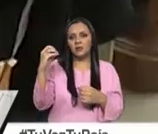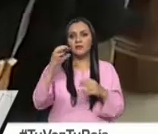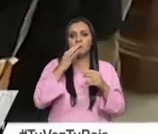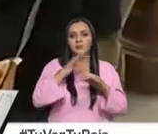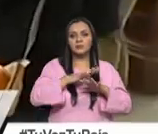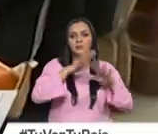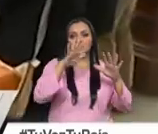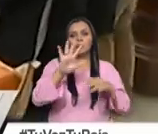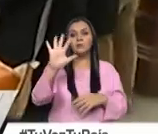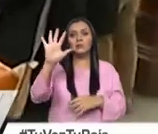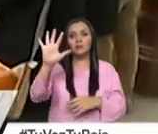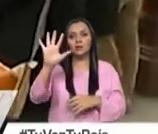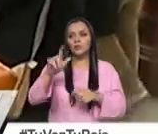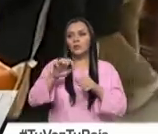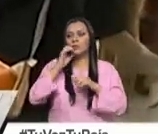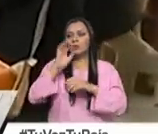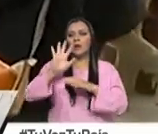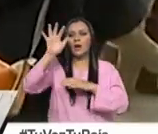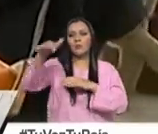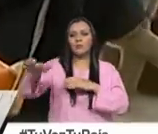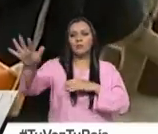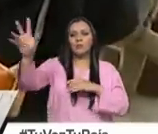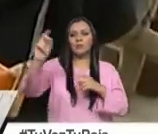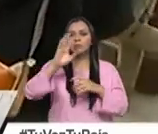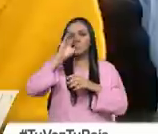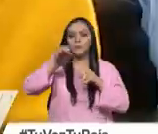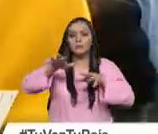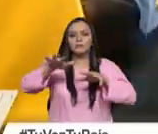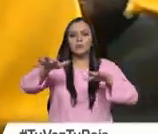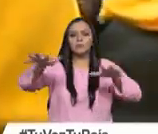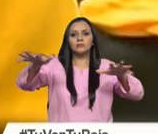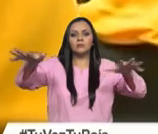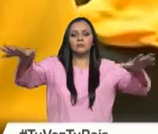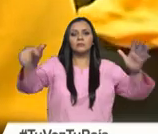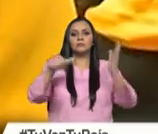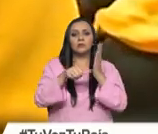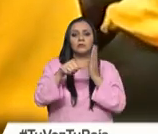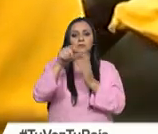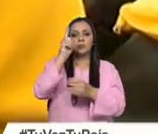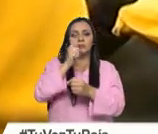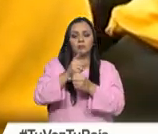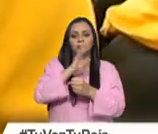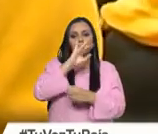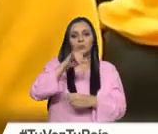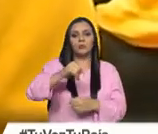fauna salvaje. La orden del Ministerio de Agricultura francés ha empezado a aplicarse este jueves.